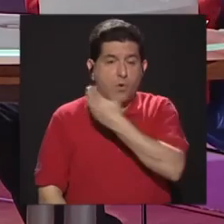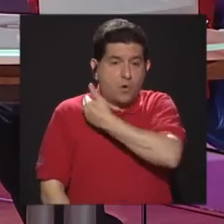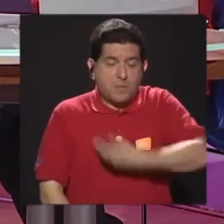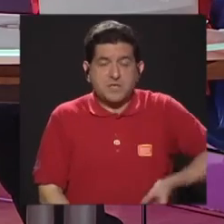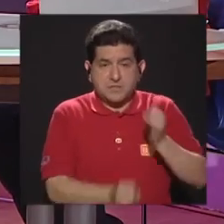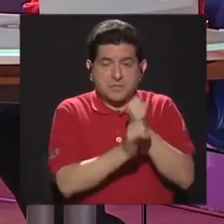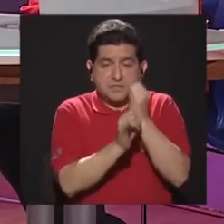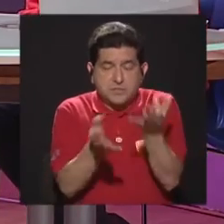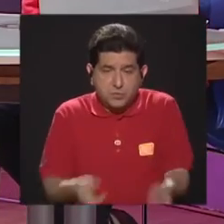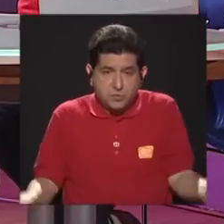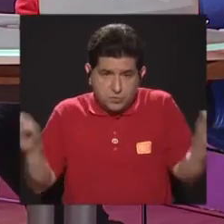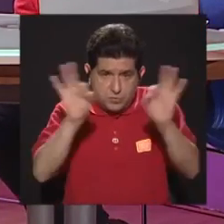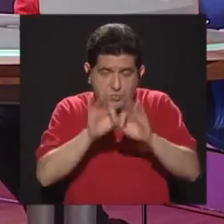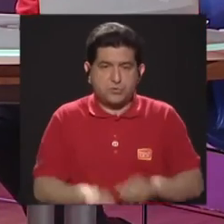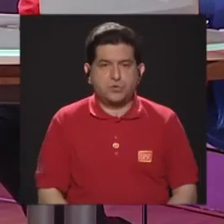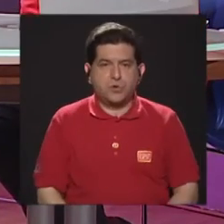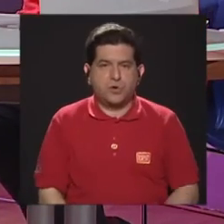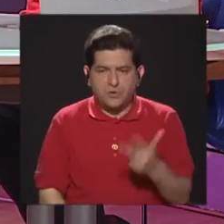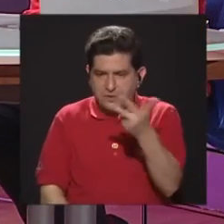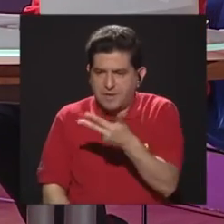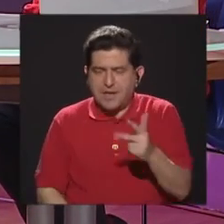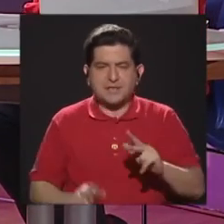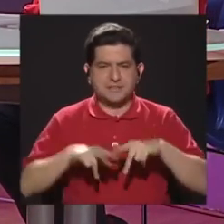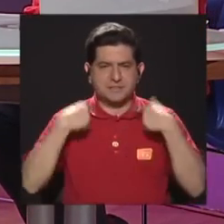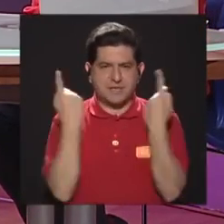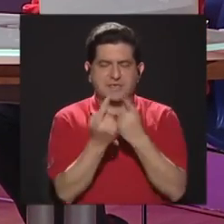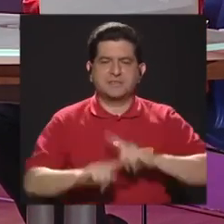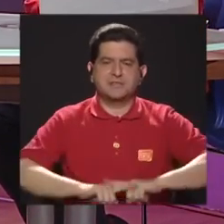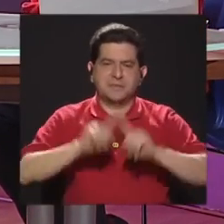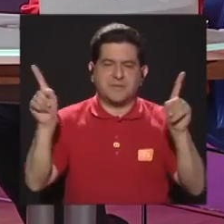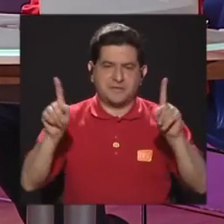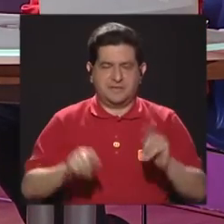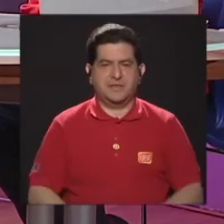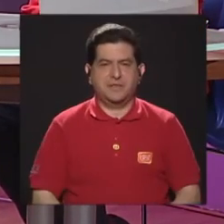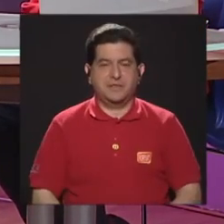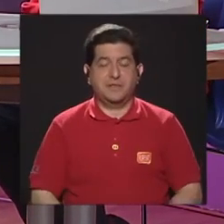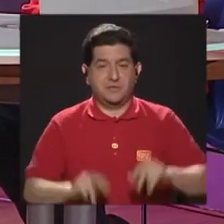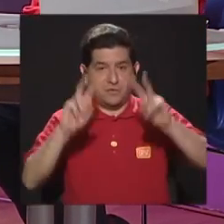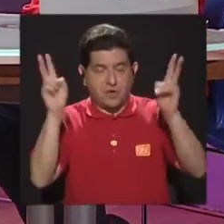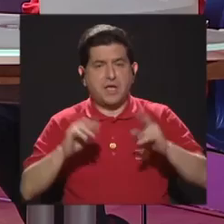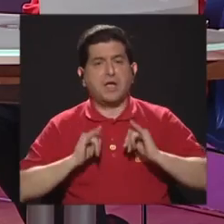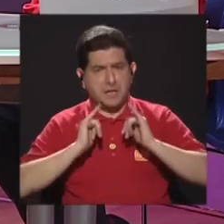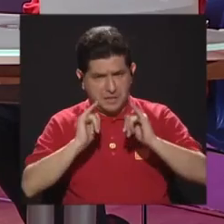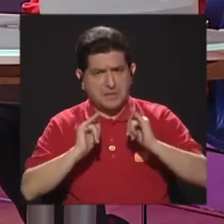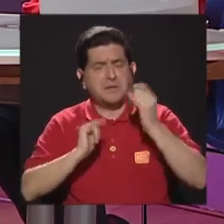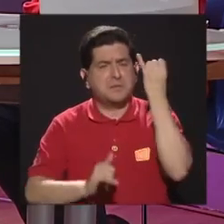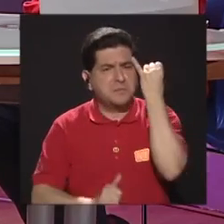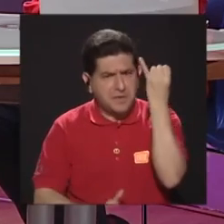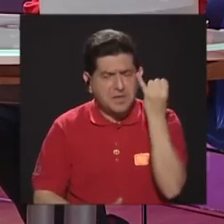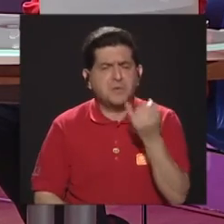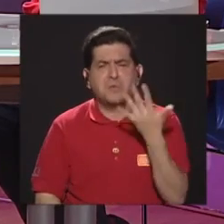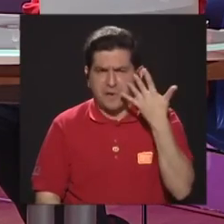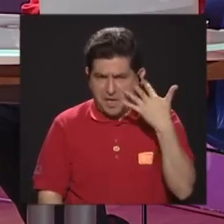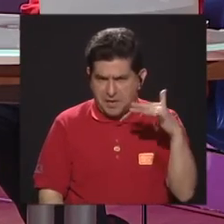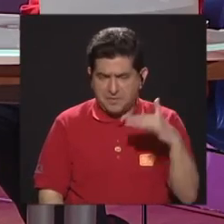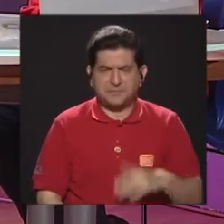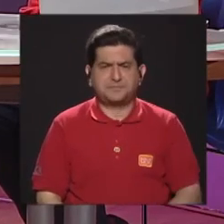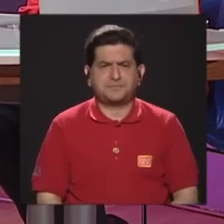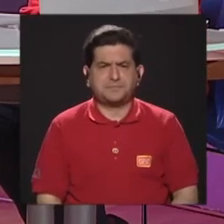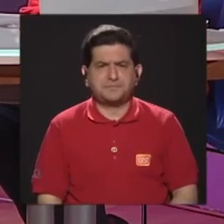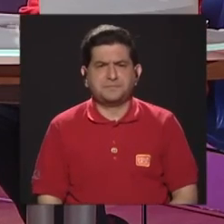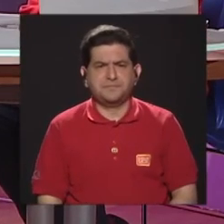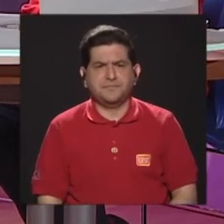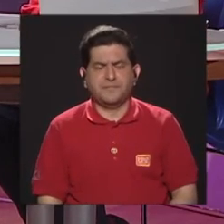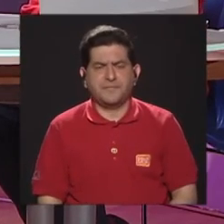órganos importantes. Ustedes son de partidos diferentes, pero tienen algunas, bueno, sobre el tema hay coincidencia, ¿verdad? Hay, ¿cómo es?